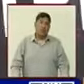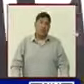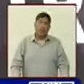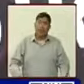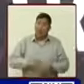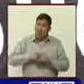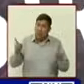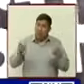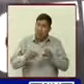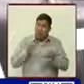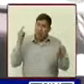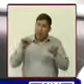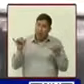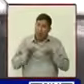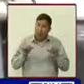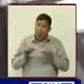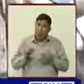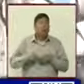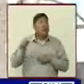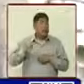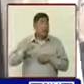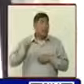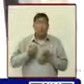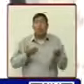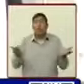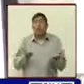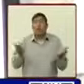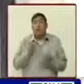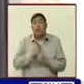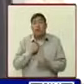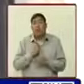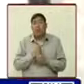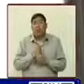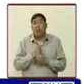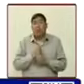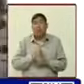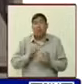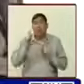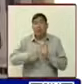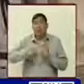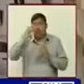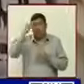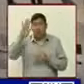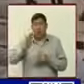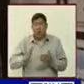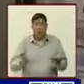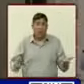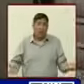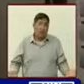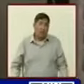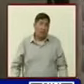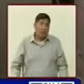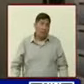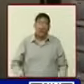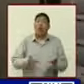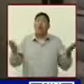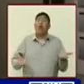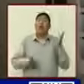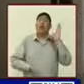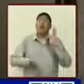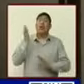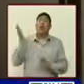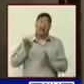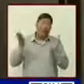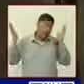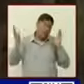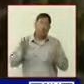Pero va a tener que desalojar el taller también. Voy a tener que desalojar. ¿Dónde voy a ir a trabajar después? Yo no sé. No tengo nada. No tengo dónde ir. Pues si tuviera,